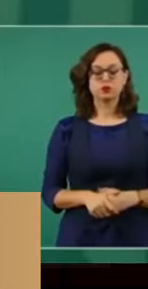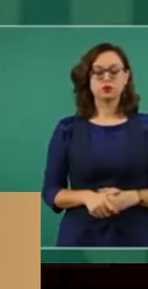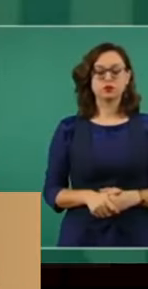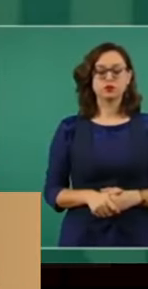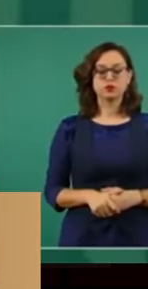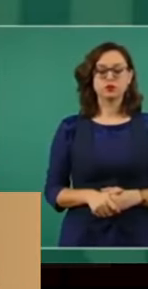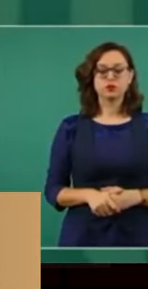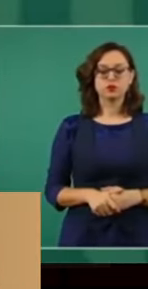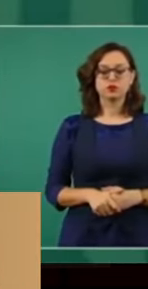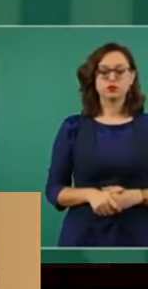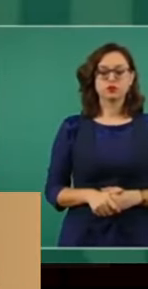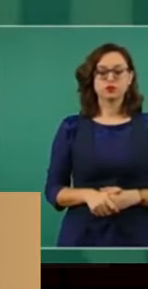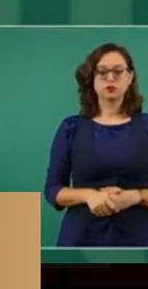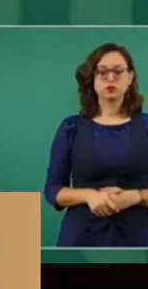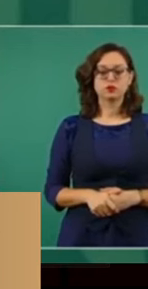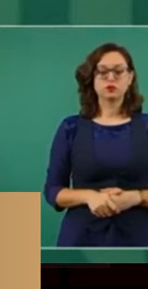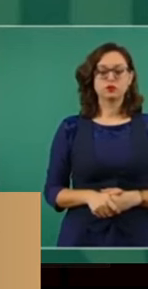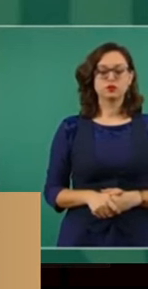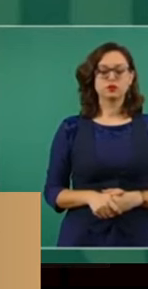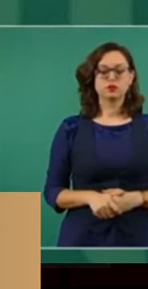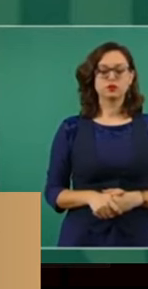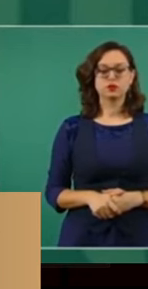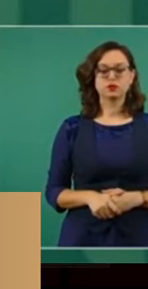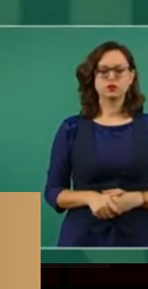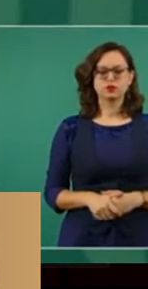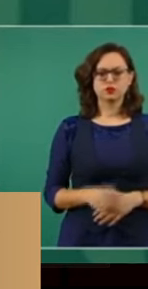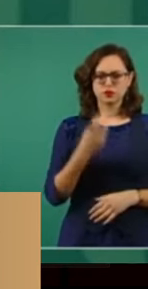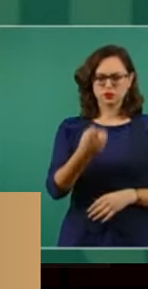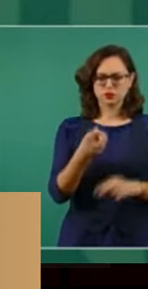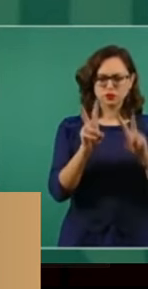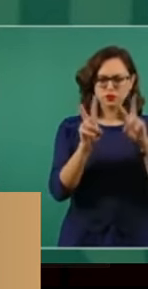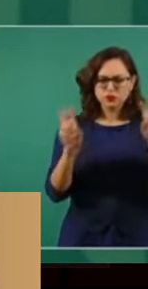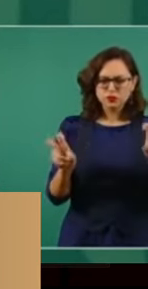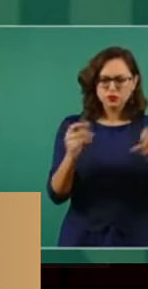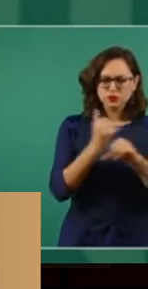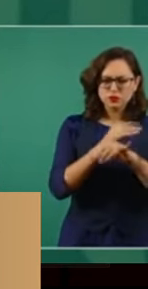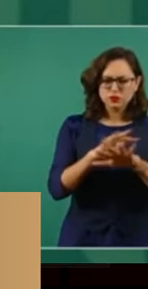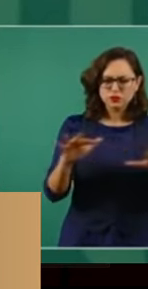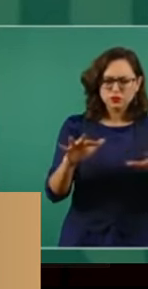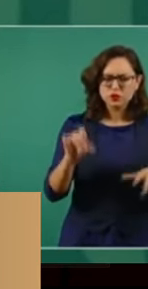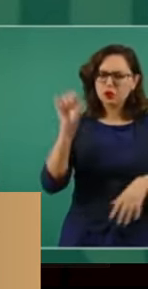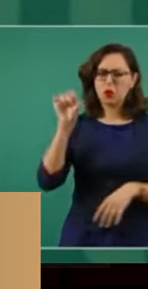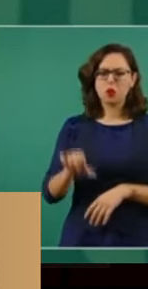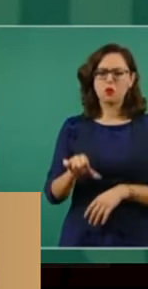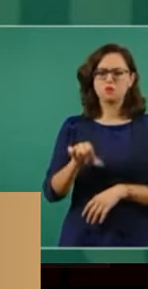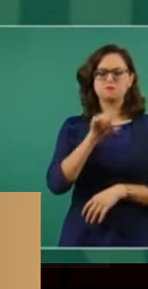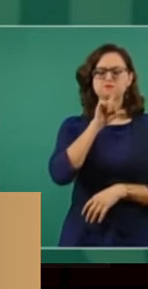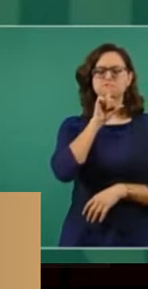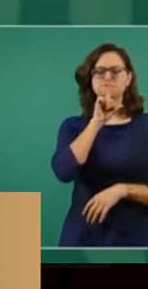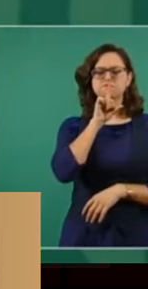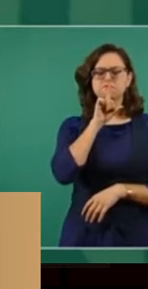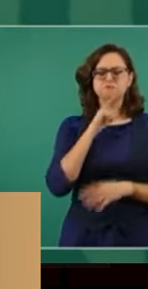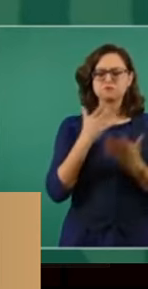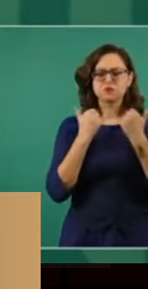nos inoculó el virus de la corrupción. Ah, sí, tuvieron 200 años para terminar con la corrupción y son el país más corrupto del mundo, su